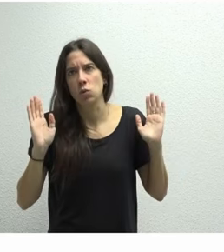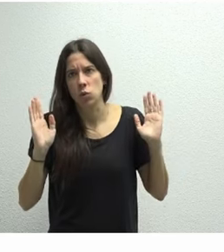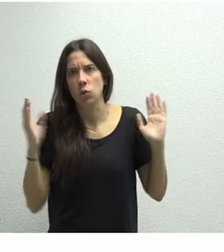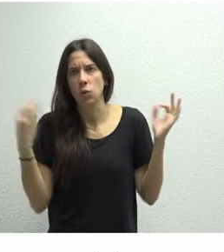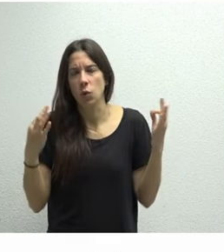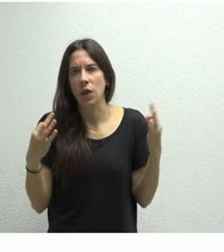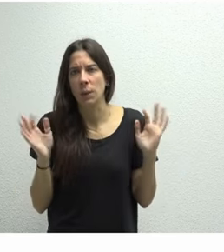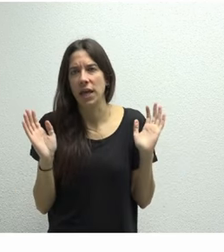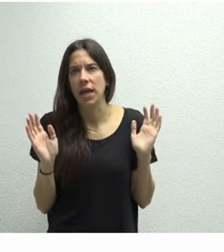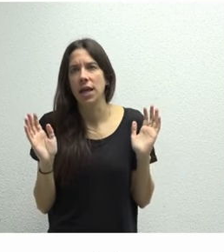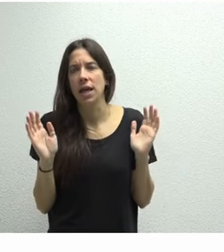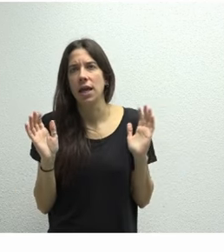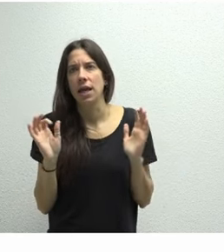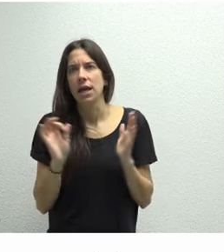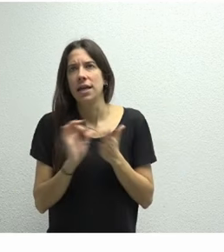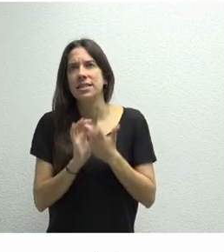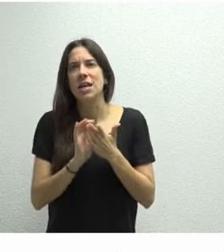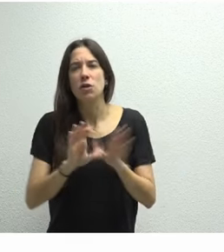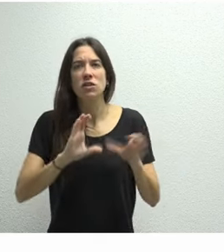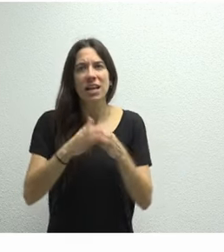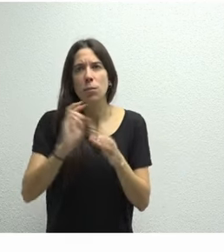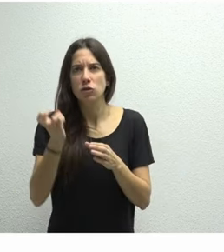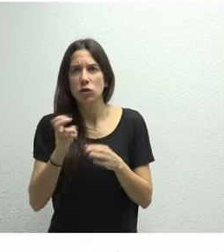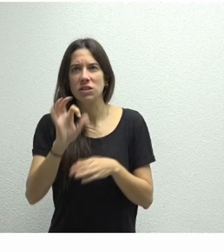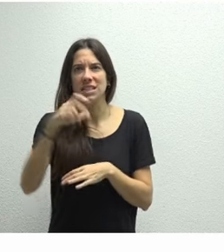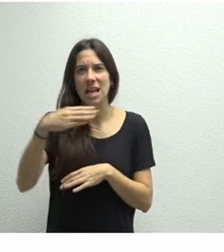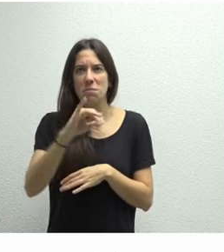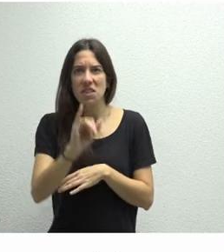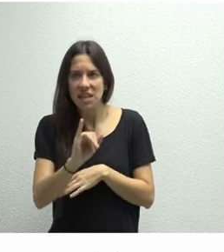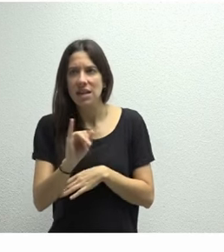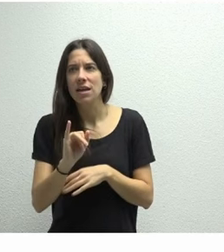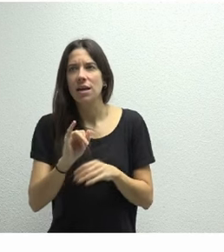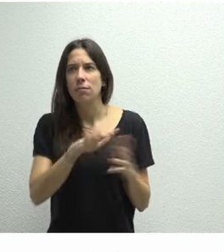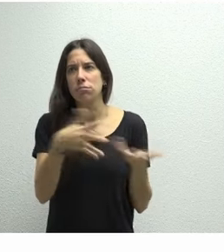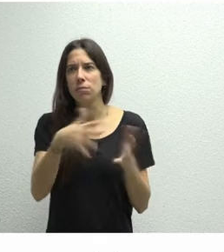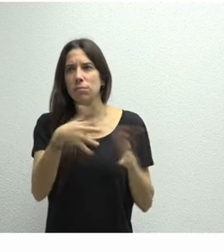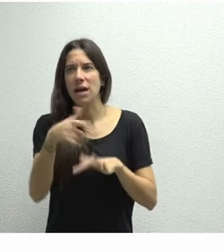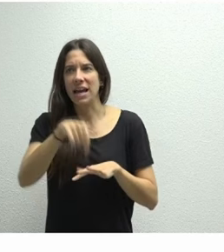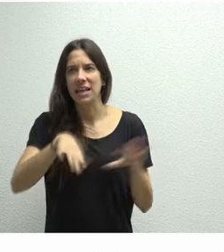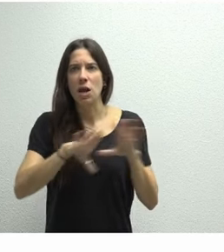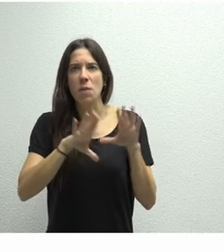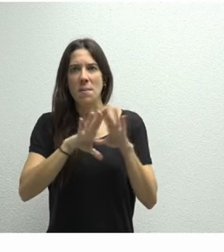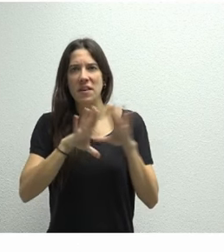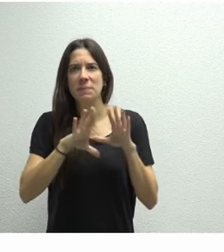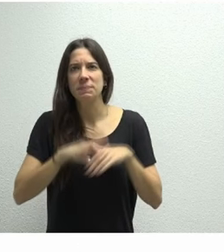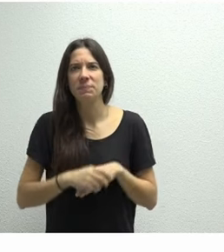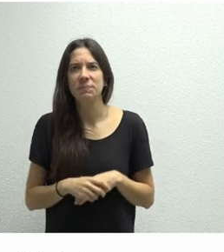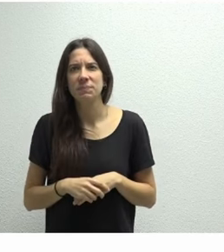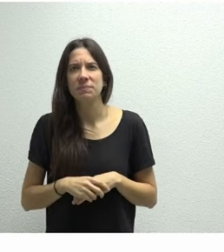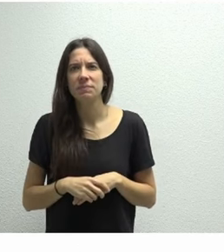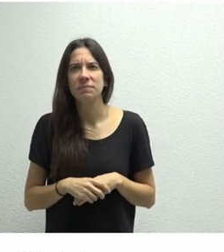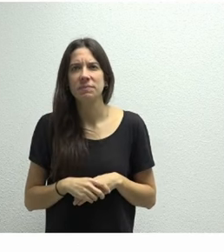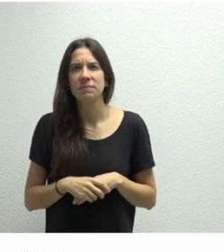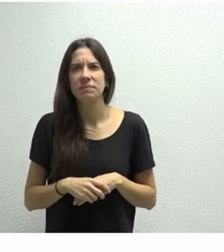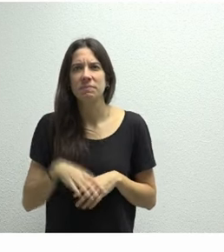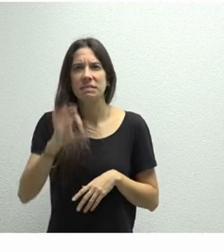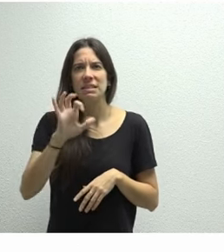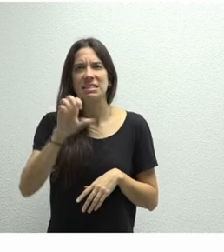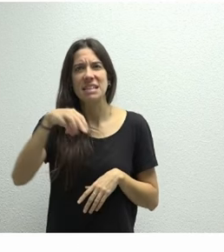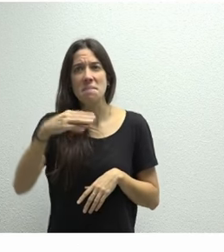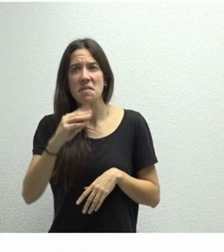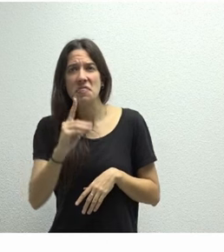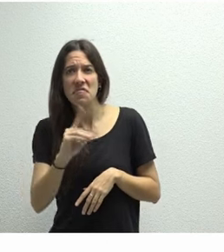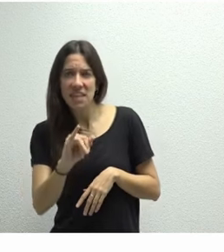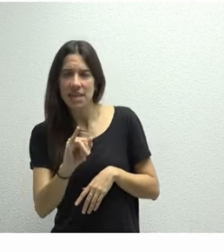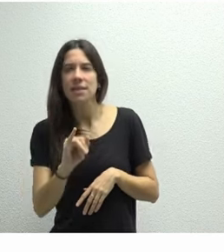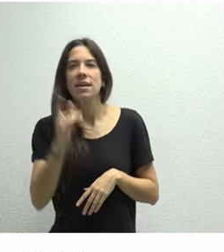pongan en marcha otros equipos de sems en la comunidad de Madrid y poner en valor el trabajo que están